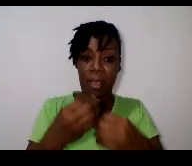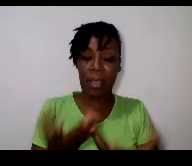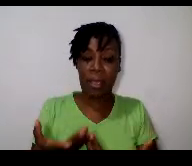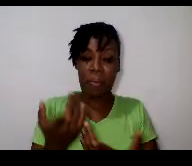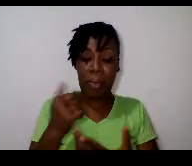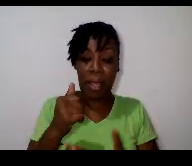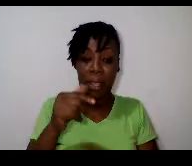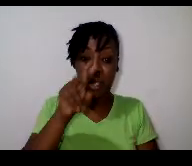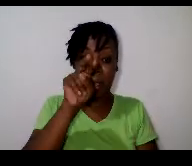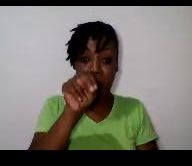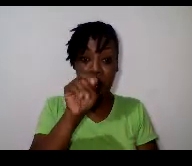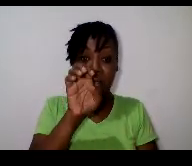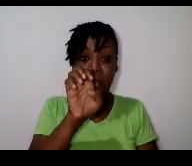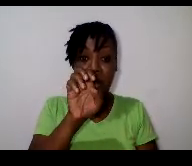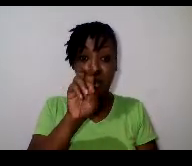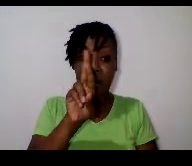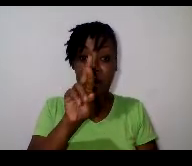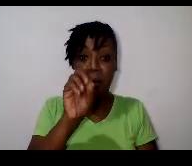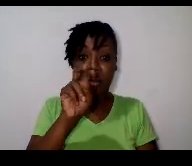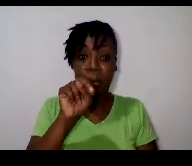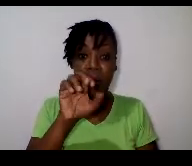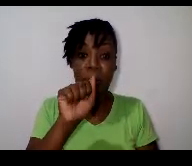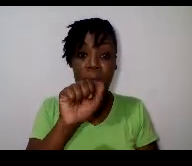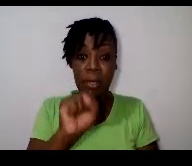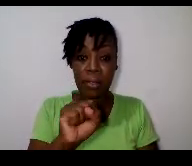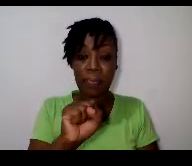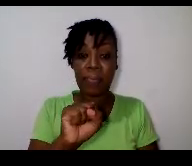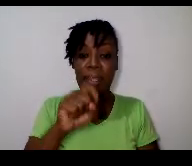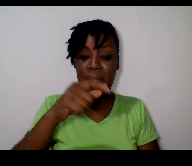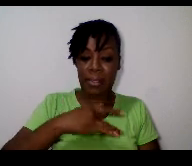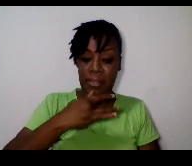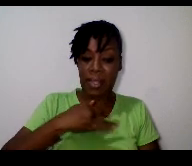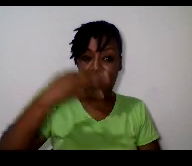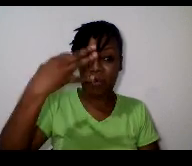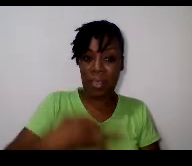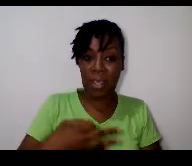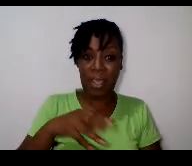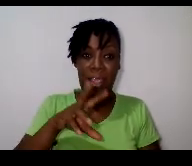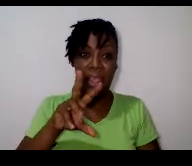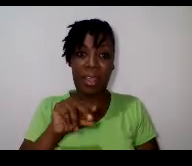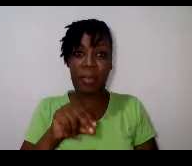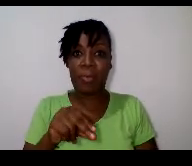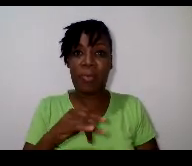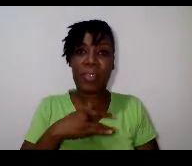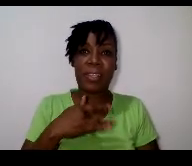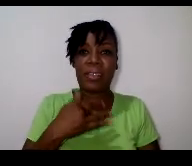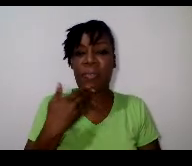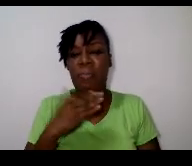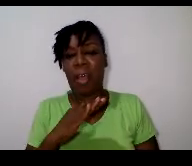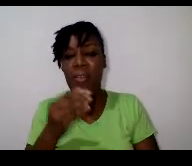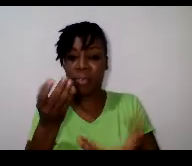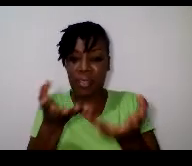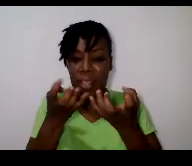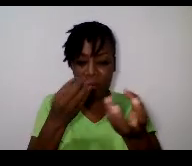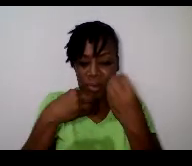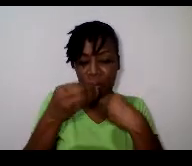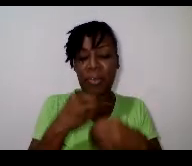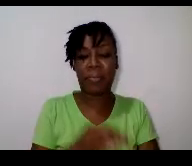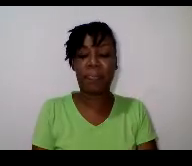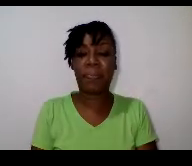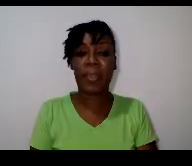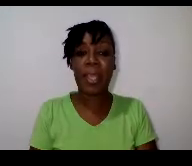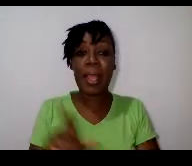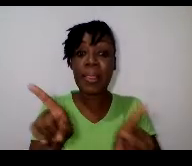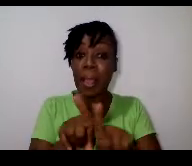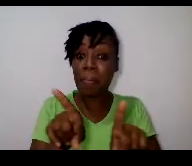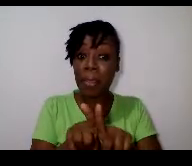que siempre nos sintamos bien y no es que tengamos que acudir a la comida cuando nos sintamos mal. Pero también que lo que